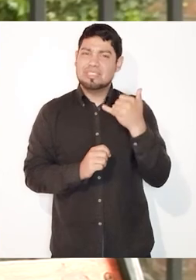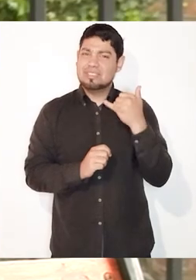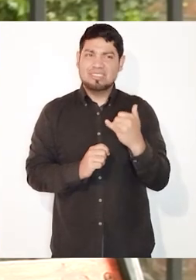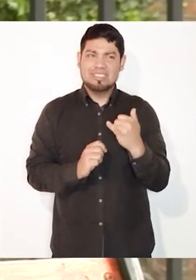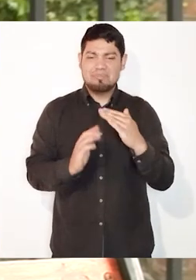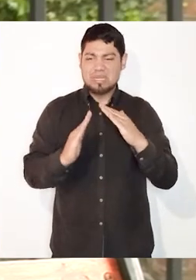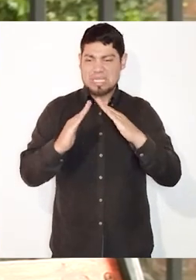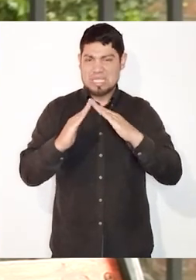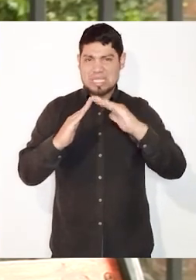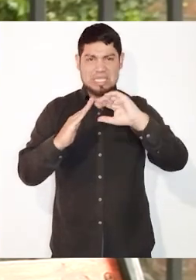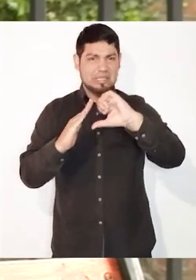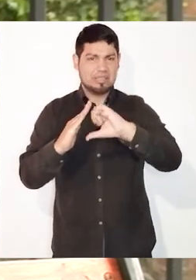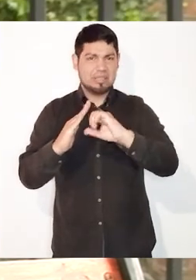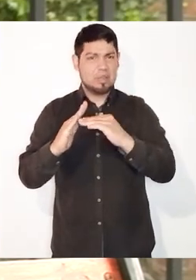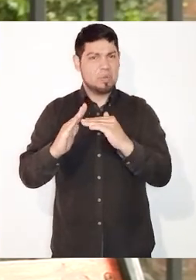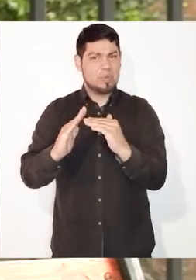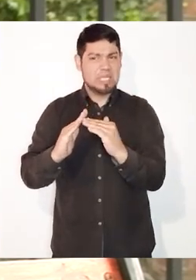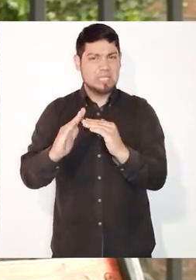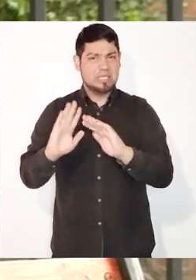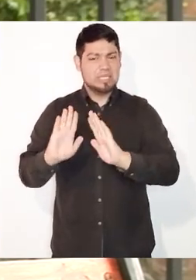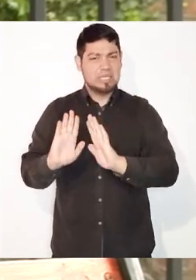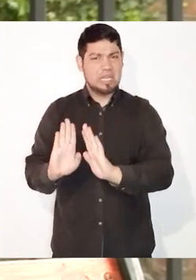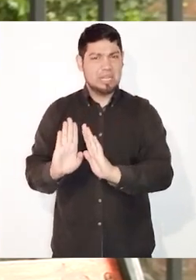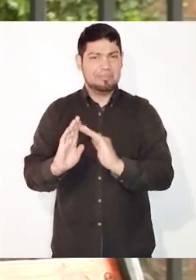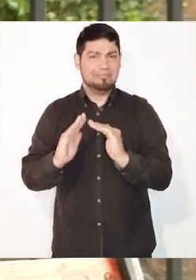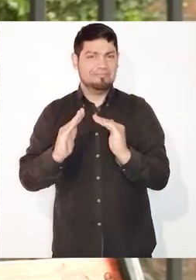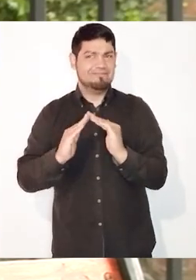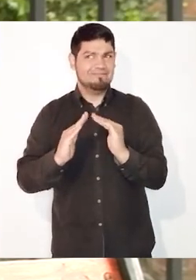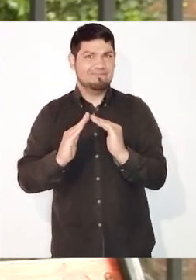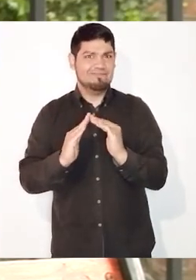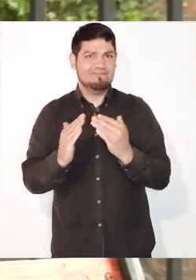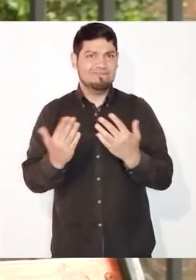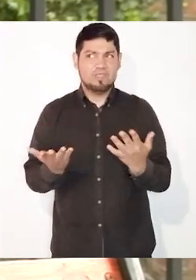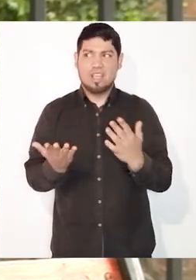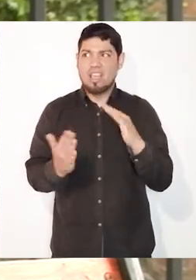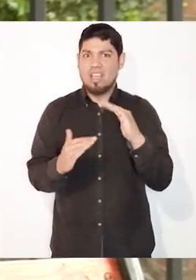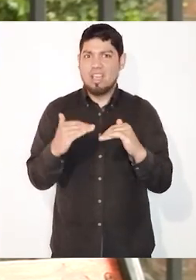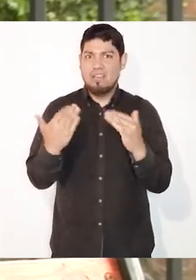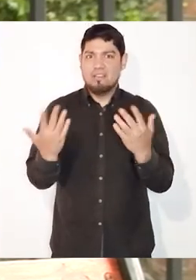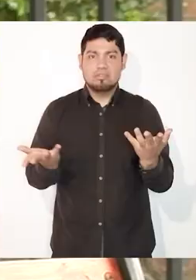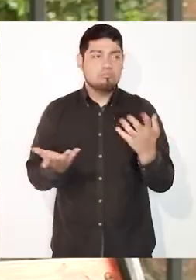Fui un niño bien taciturno. Tuve etapas, me dicen,